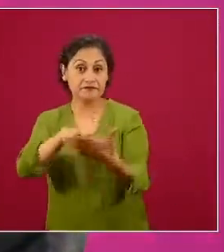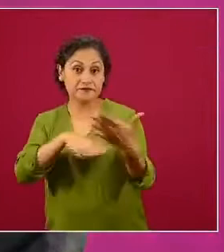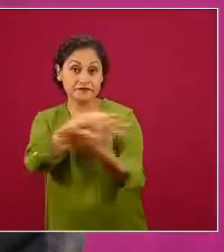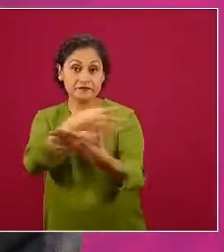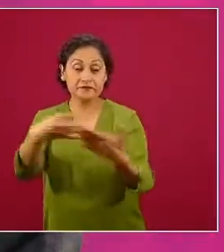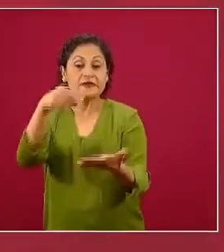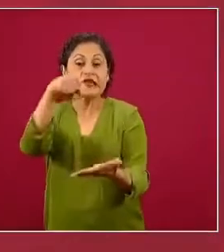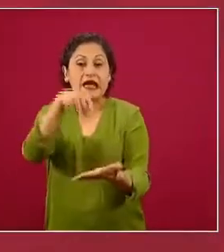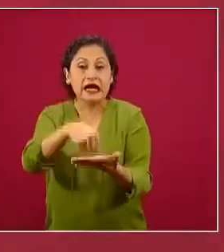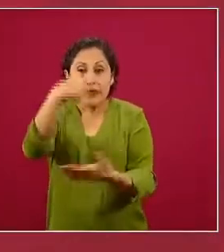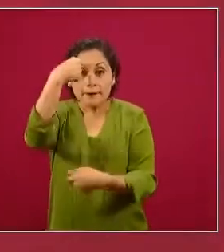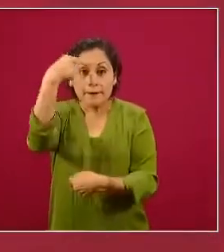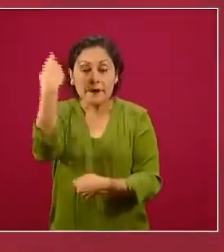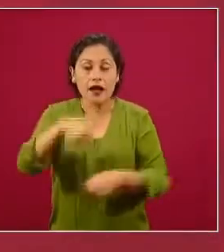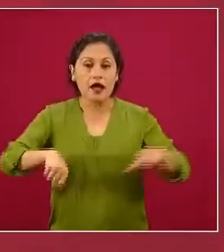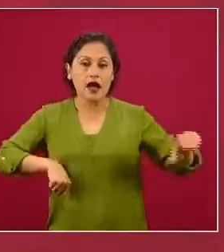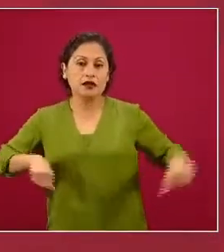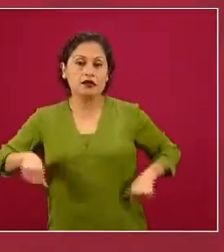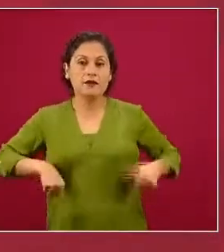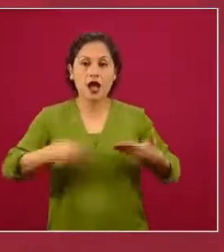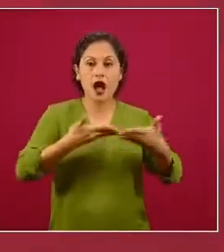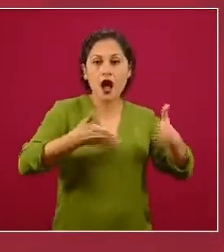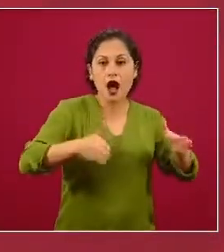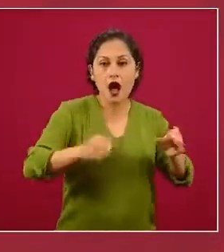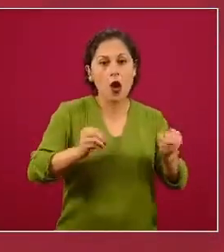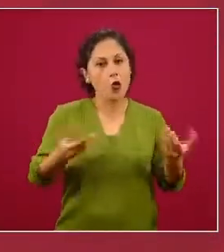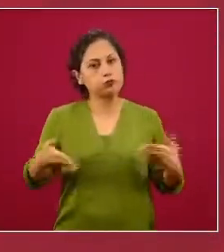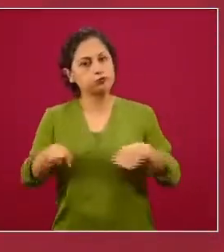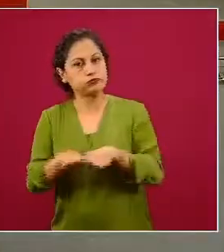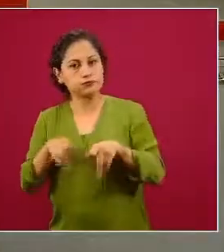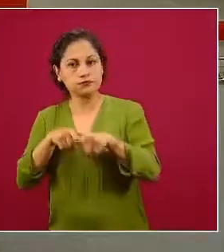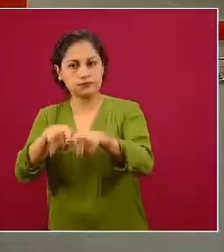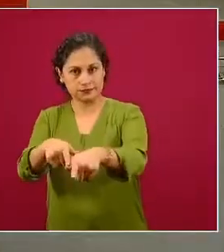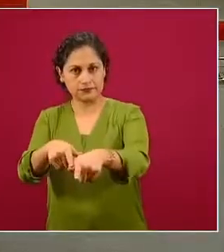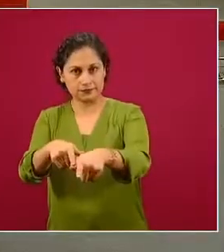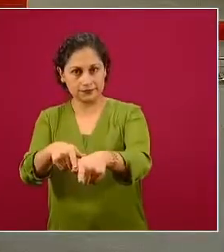abrir para eso, ¿no? Termino con este asunto.